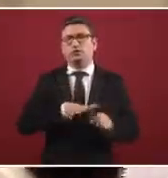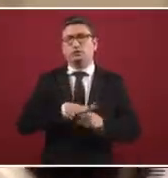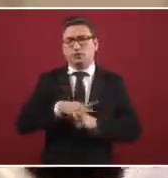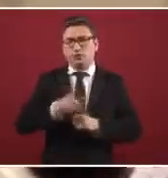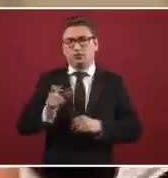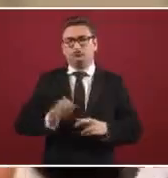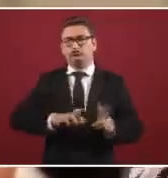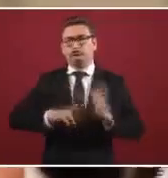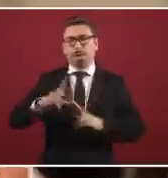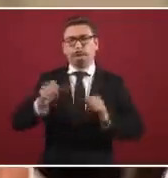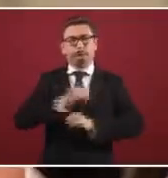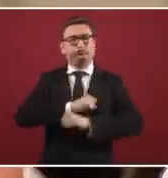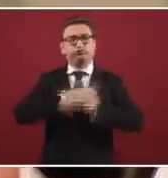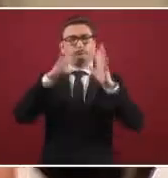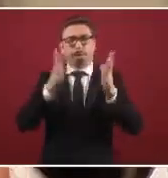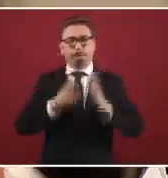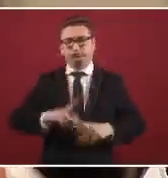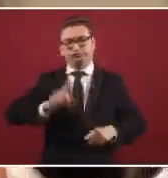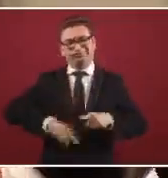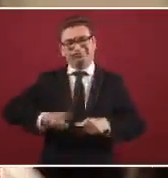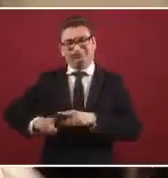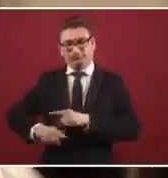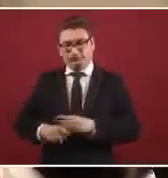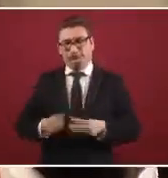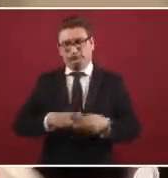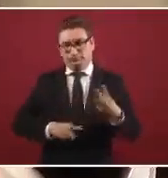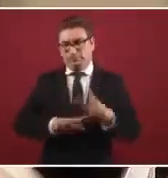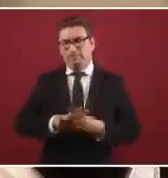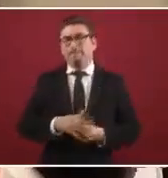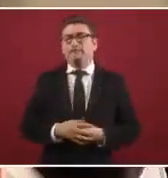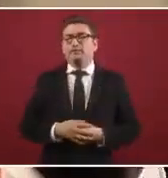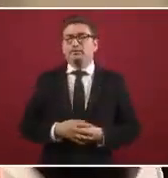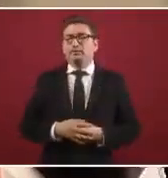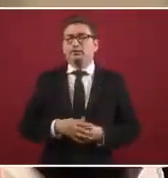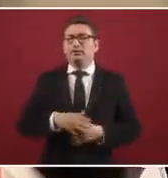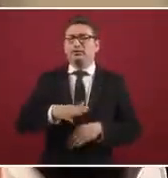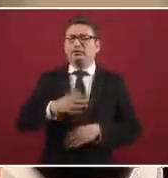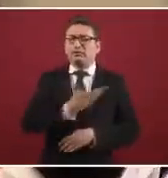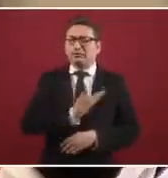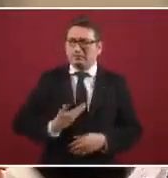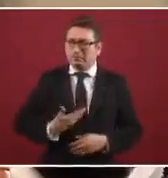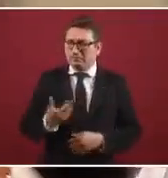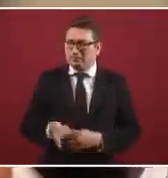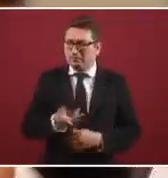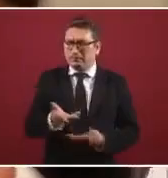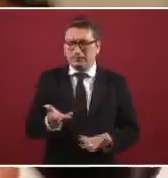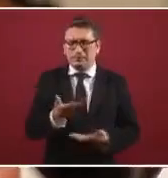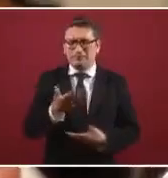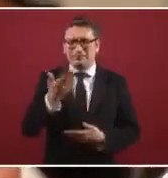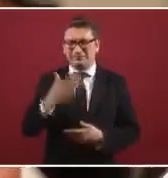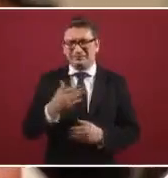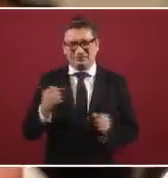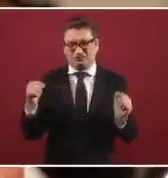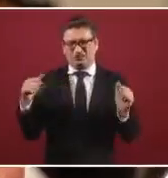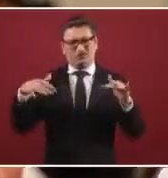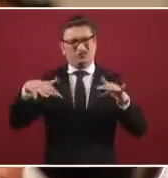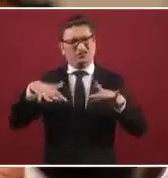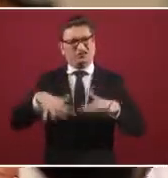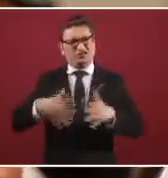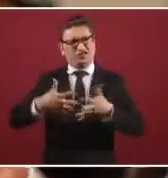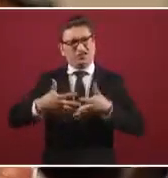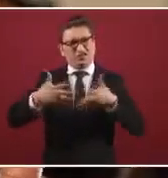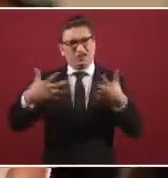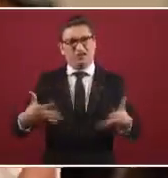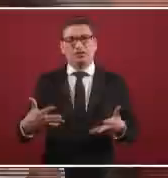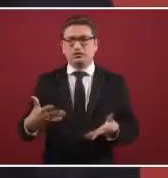nuclear. Presidente, llama la atención que un evento de esta magnitud se